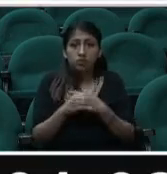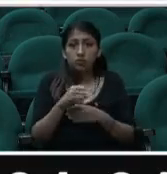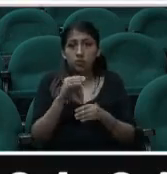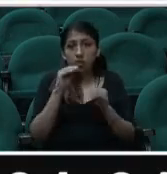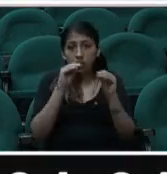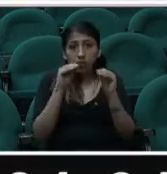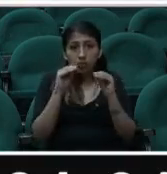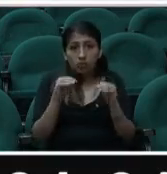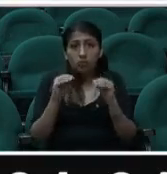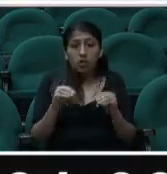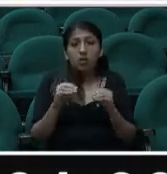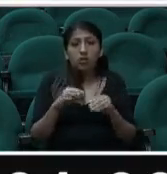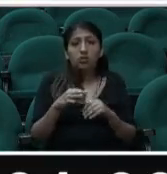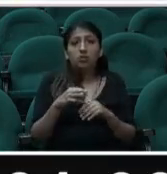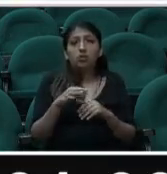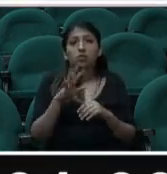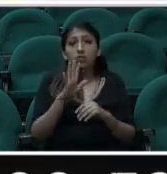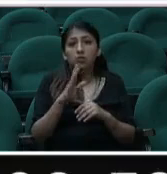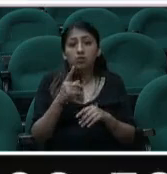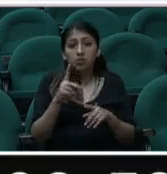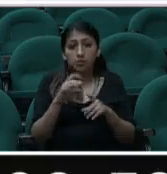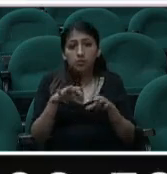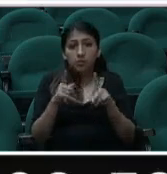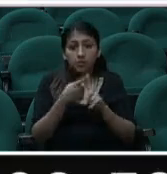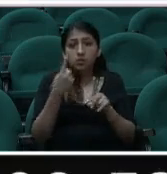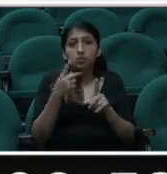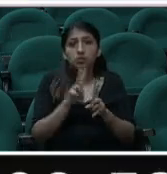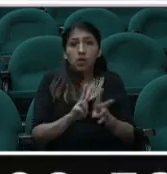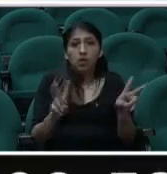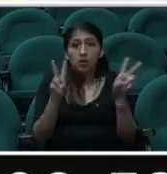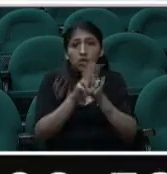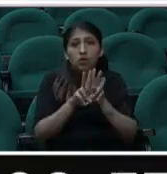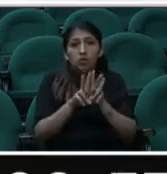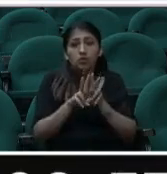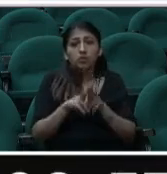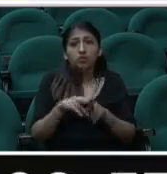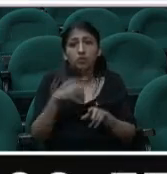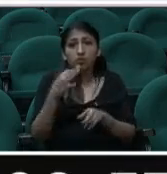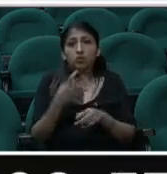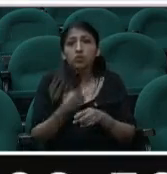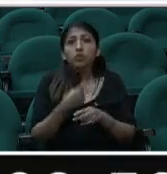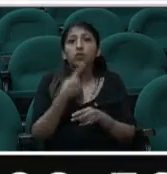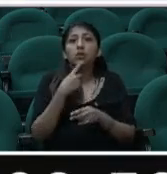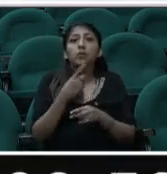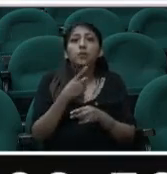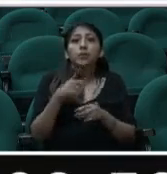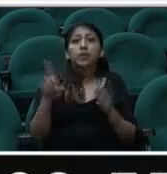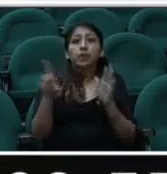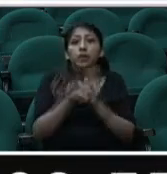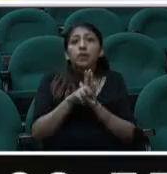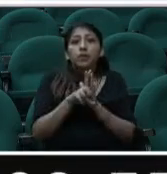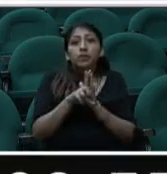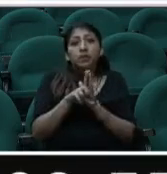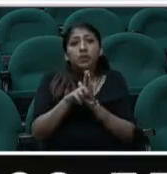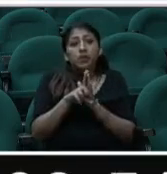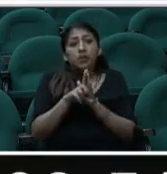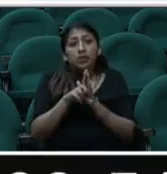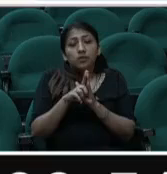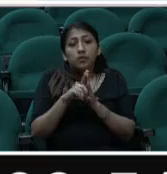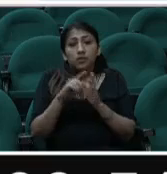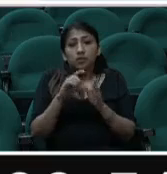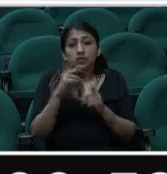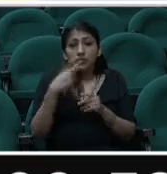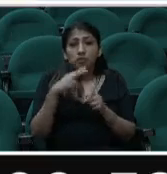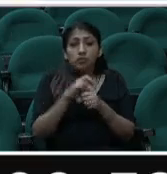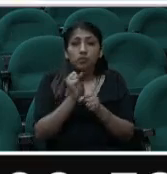educar considerar que hay principios hay valores justamente está bien pero la legalidad es el instrumento